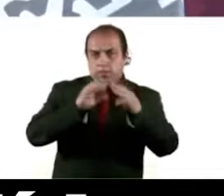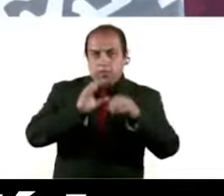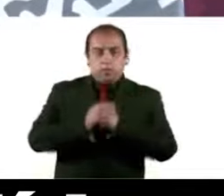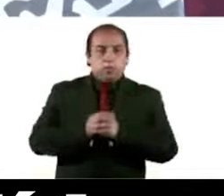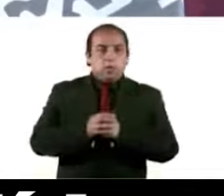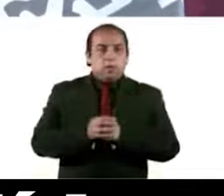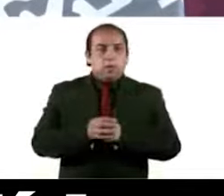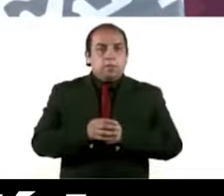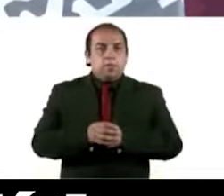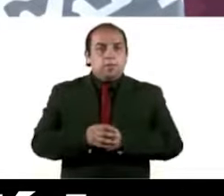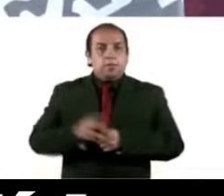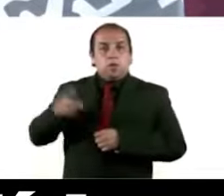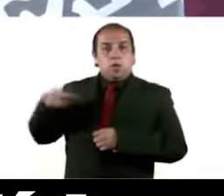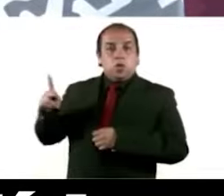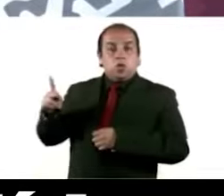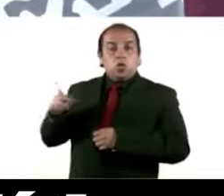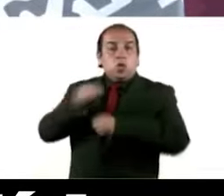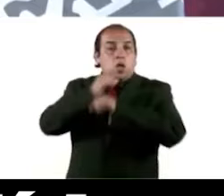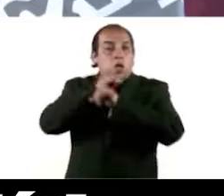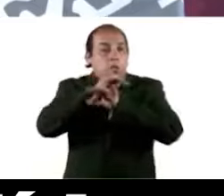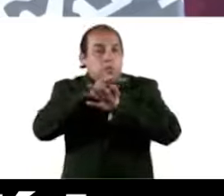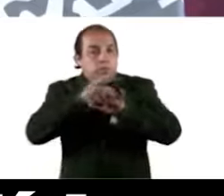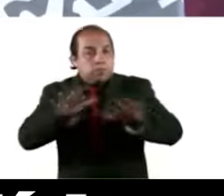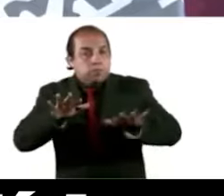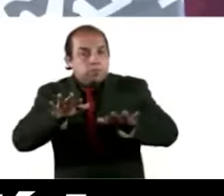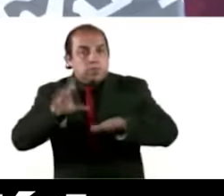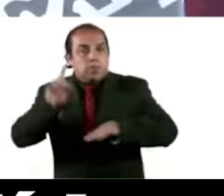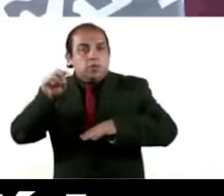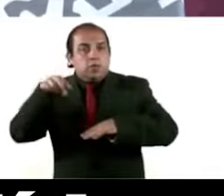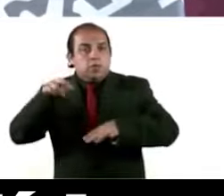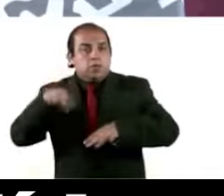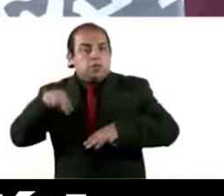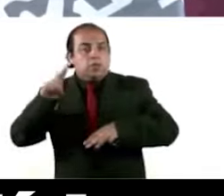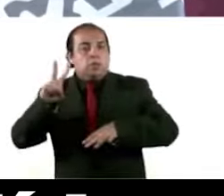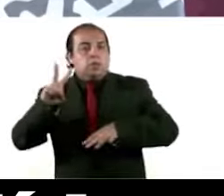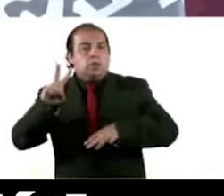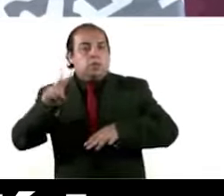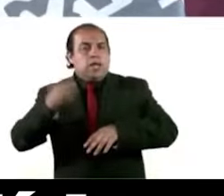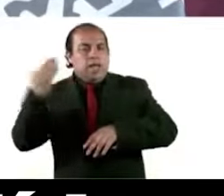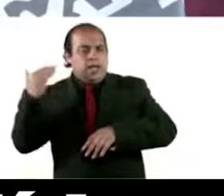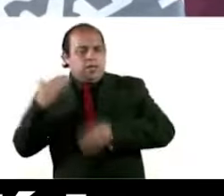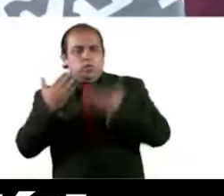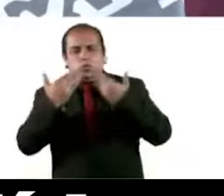comunicado de DNB, cuando nunca antes había salido un comunicado de DNB.